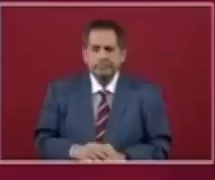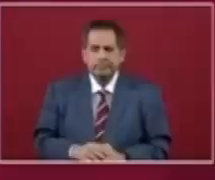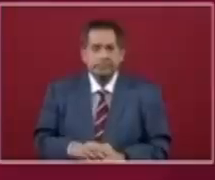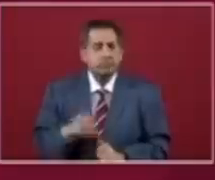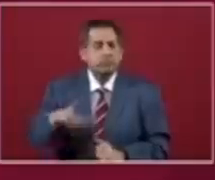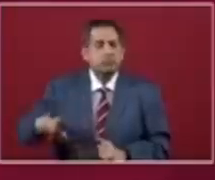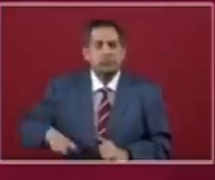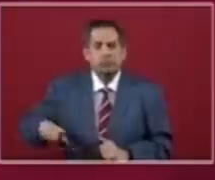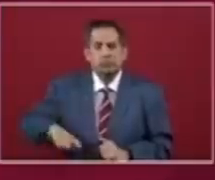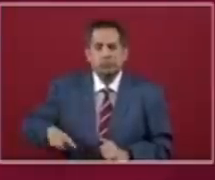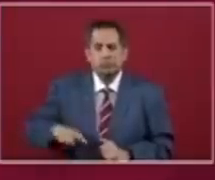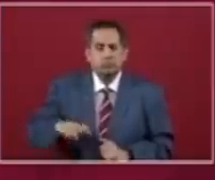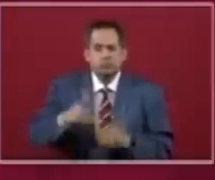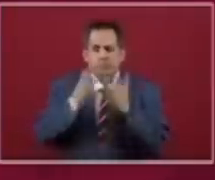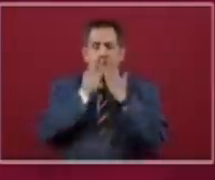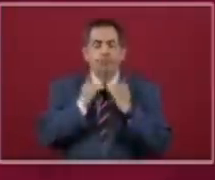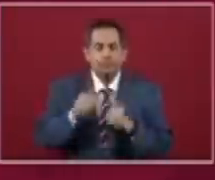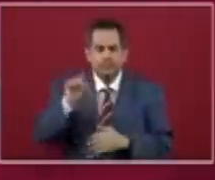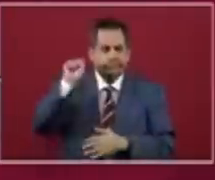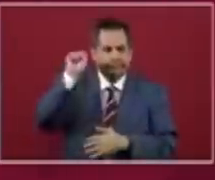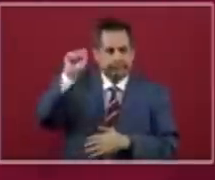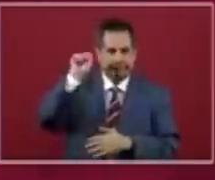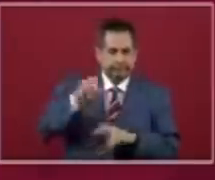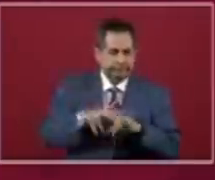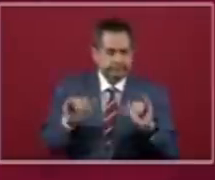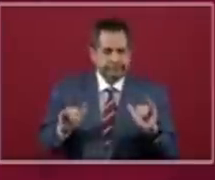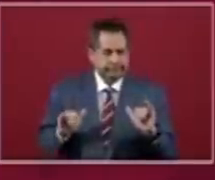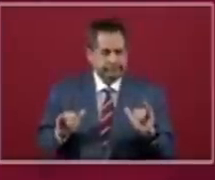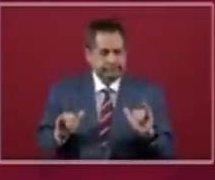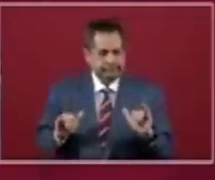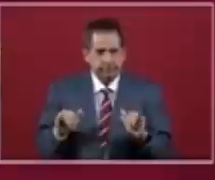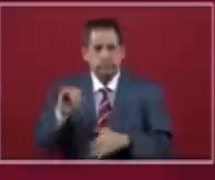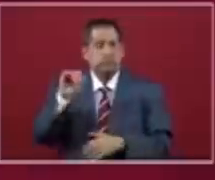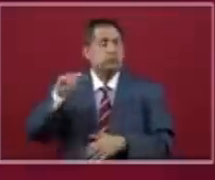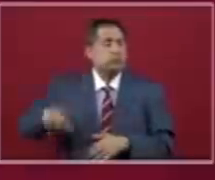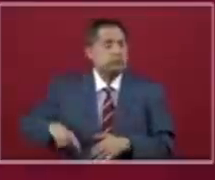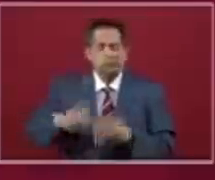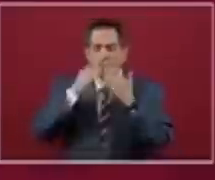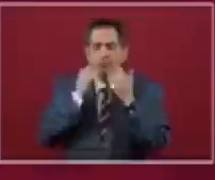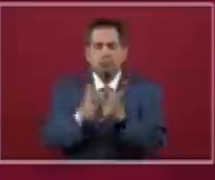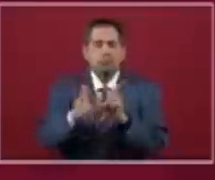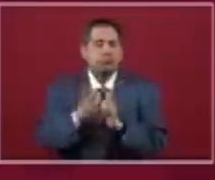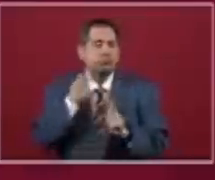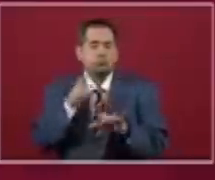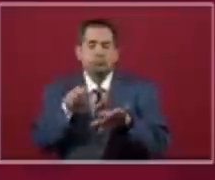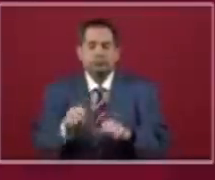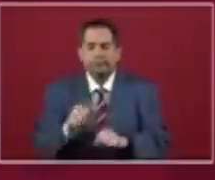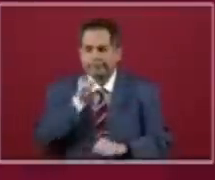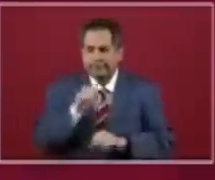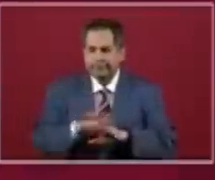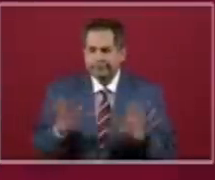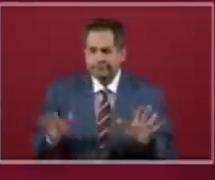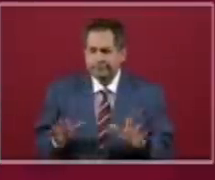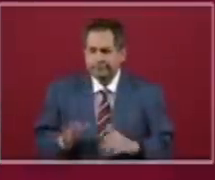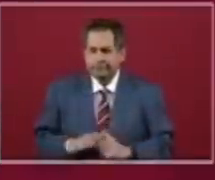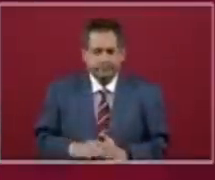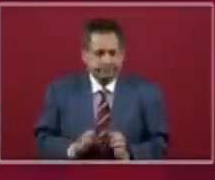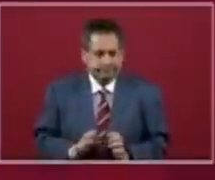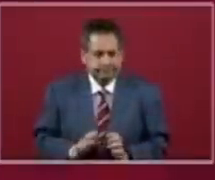el gobierno no tiene sindicatos, el gobierno no tiene partido. Me estoy riendo